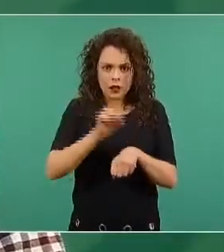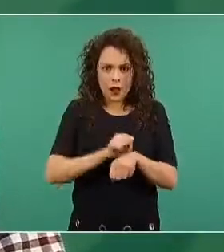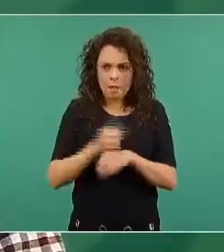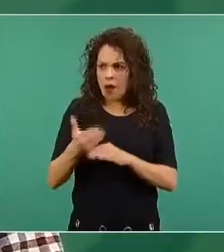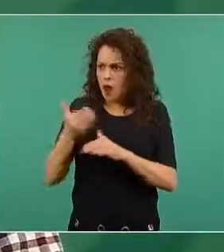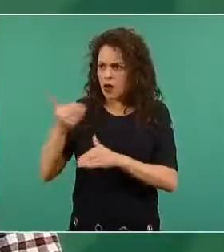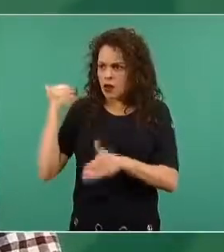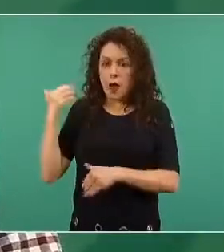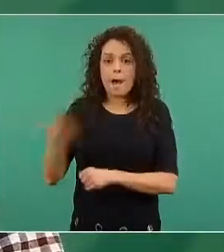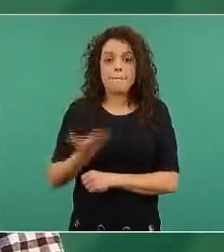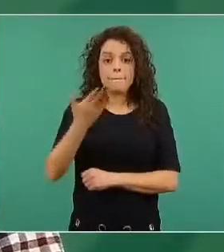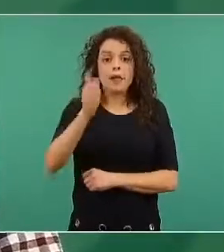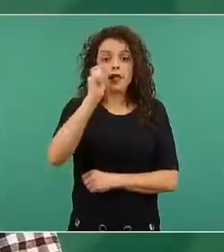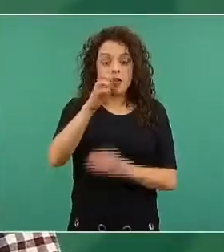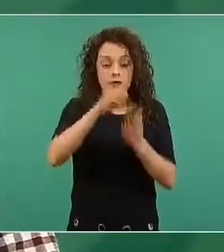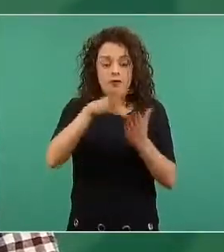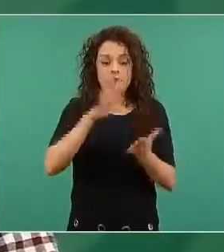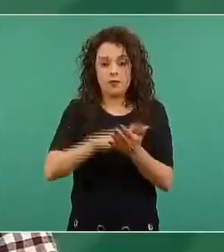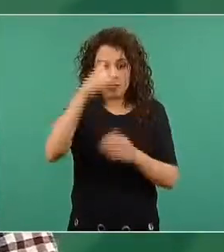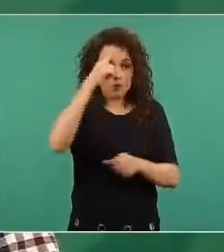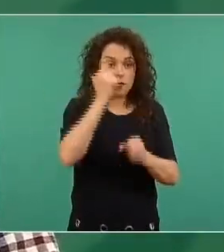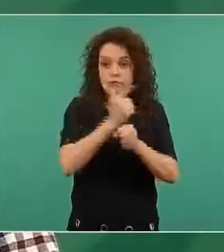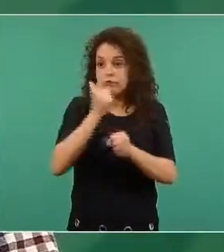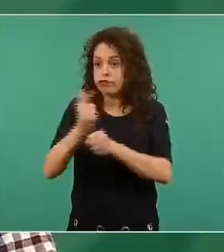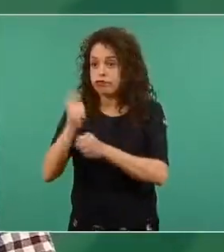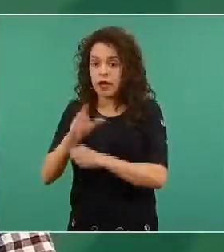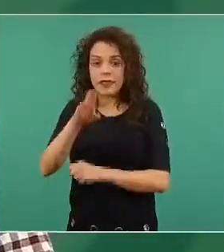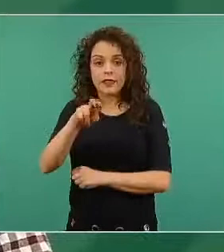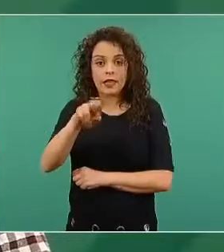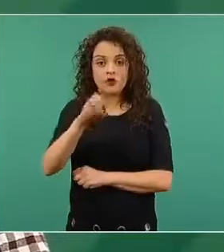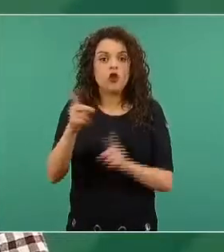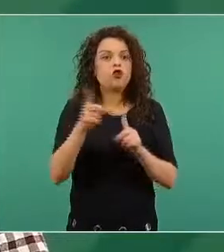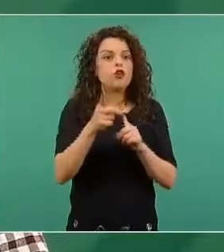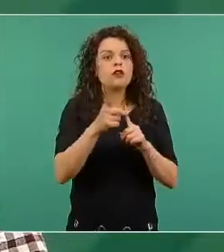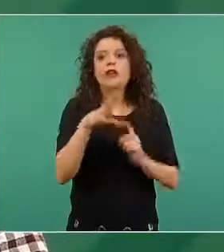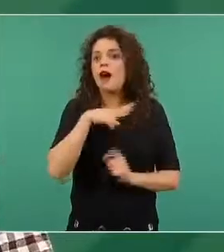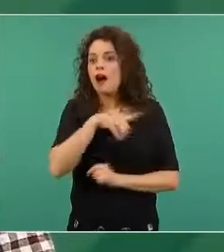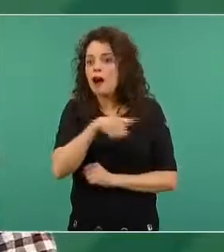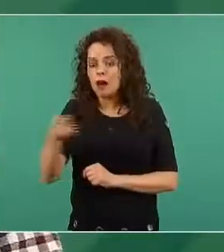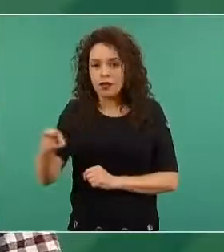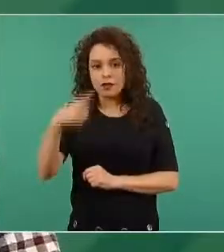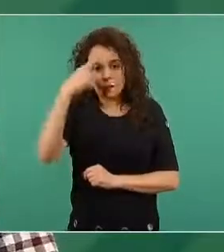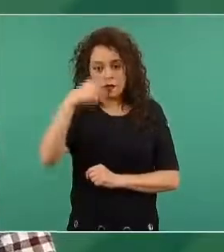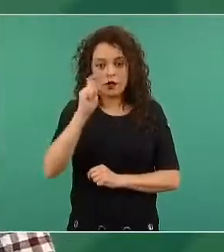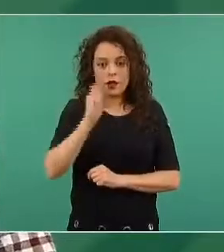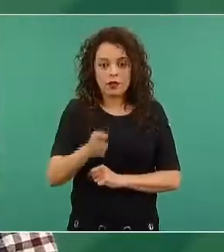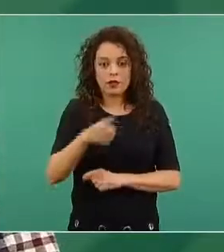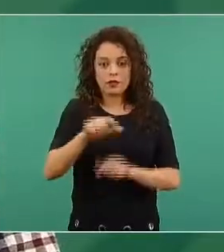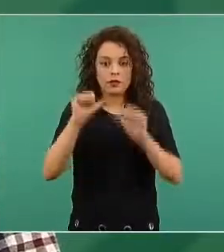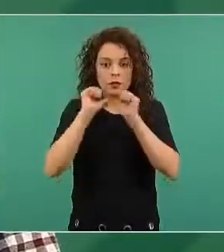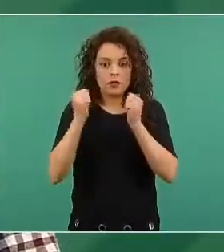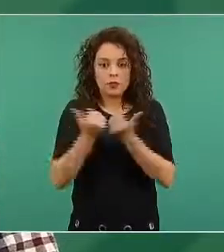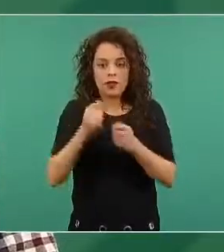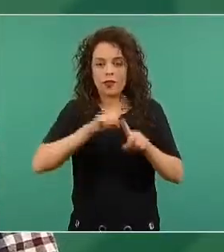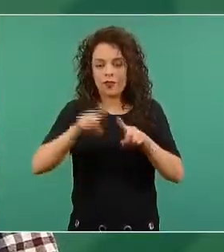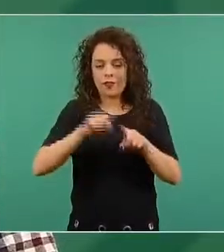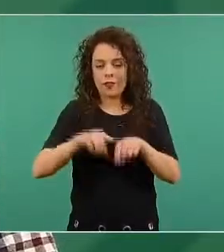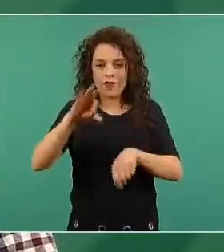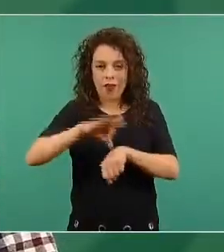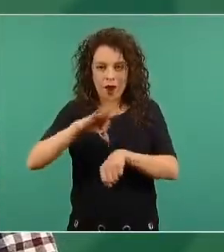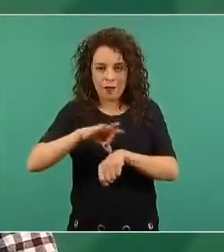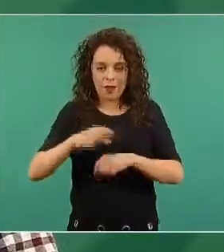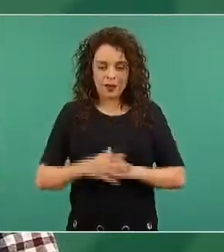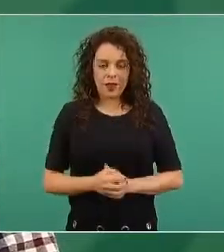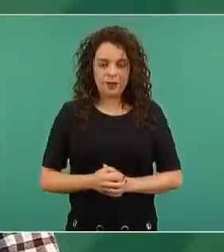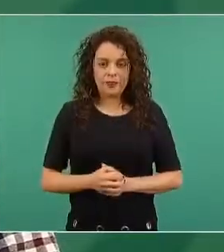pidió el hacer el censo de identificación y a la Asociación de Farmacias. Y para